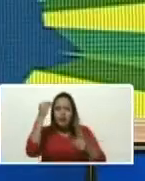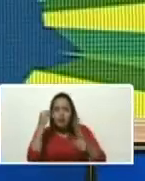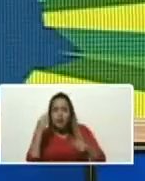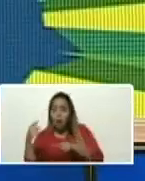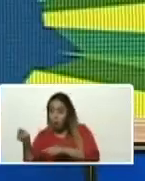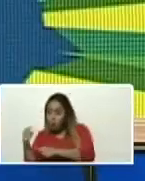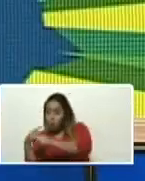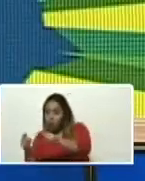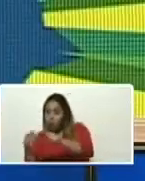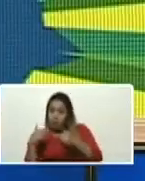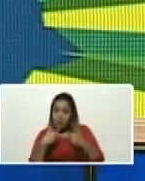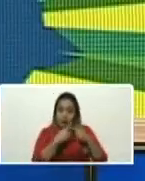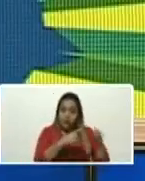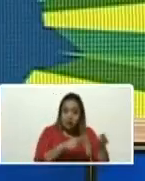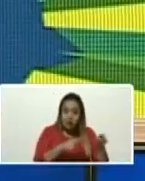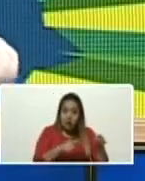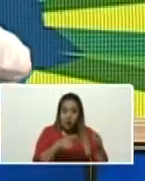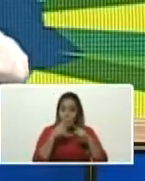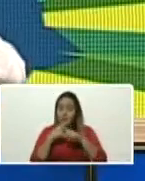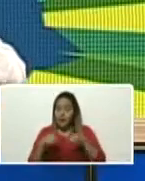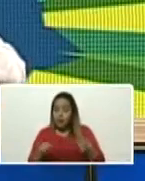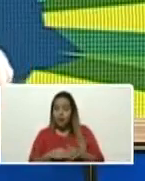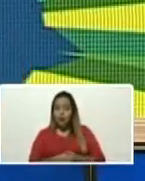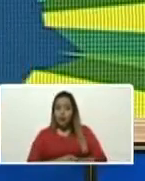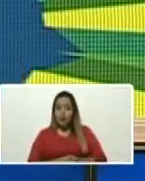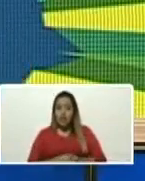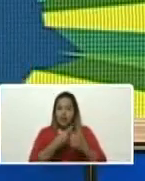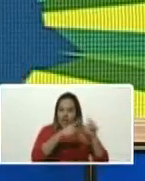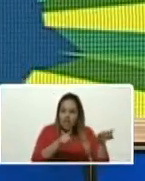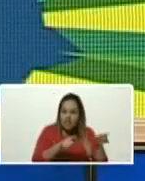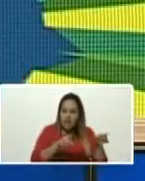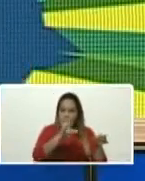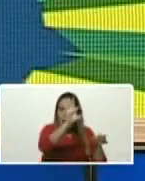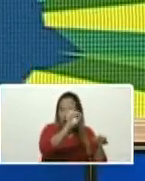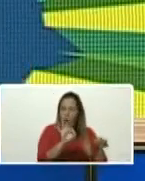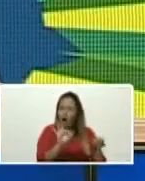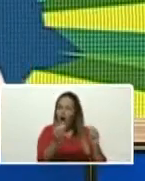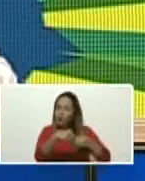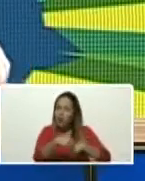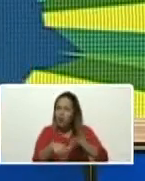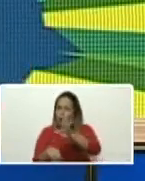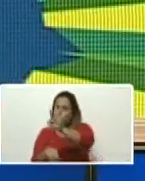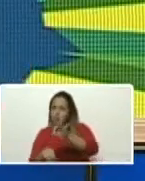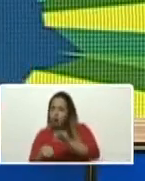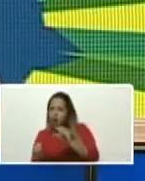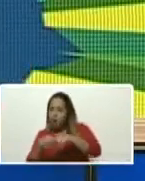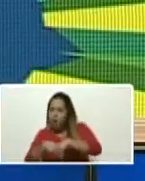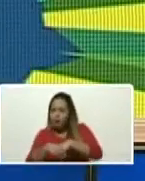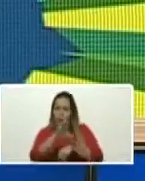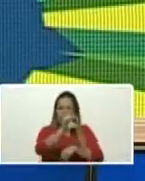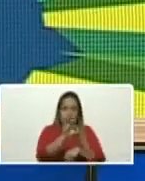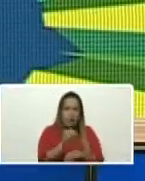Y en la diferencia y en la diversidad, siempre hay que buscar los puntos de encuentro para la